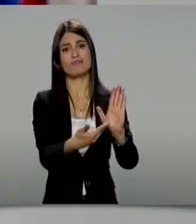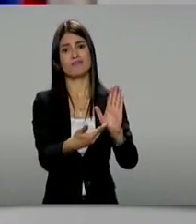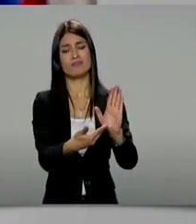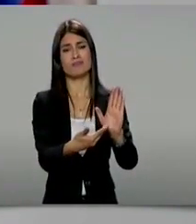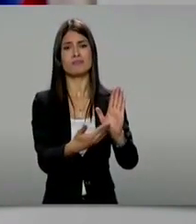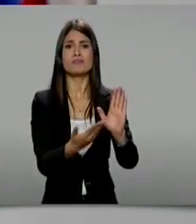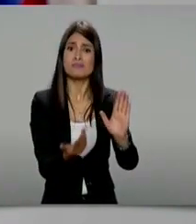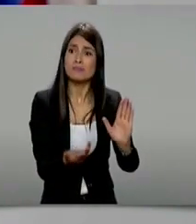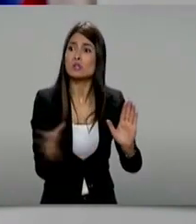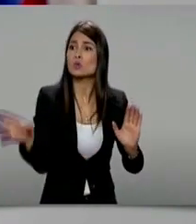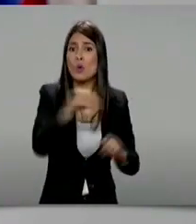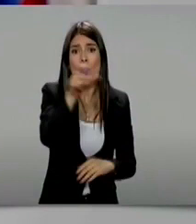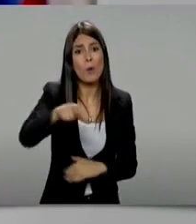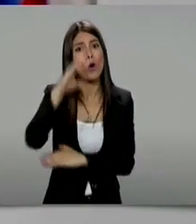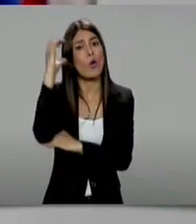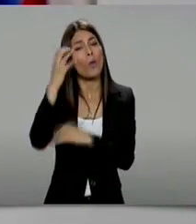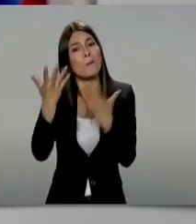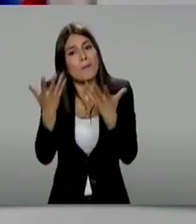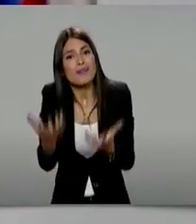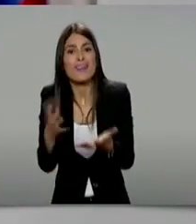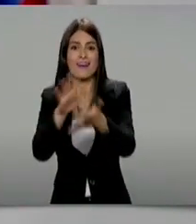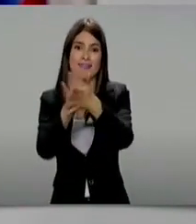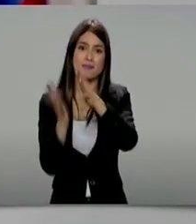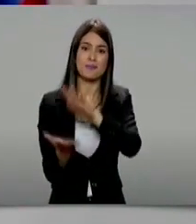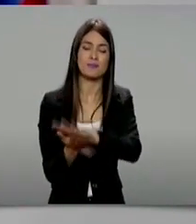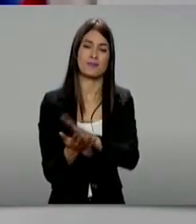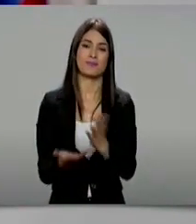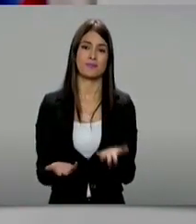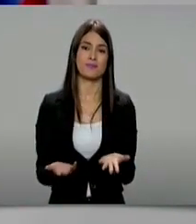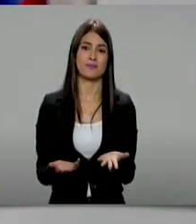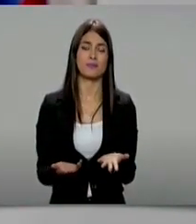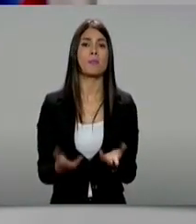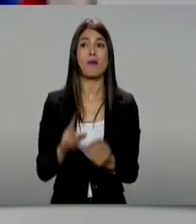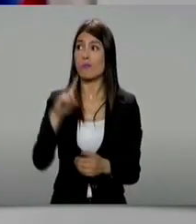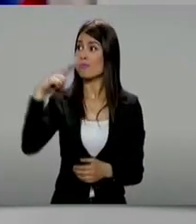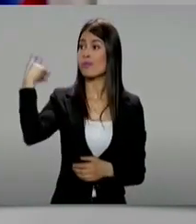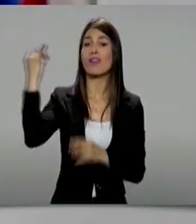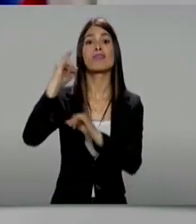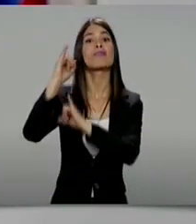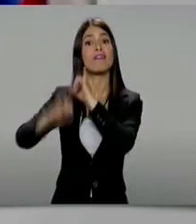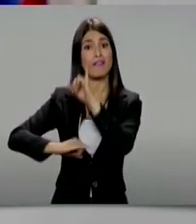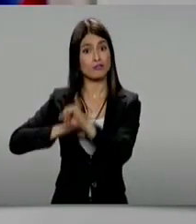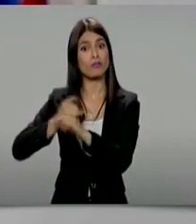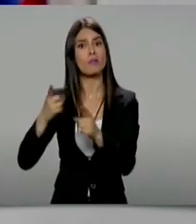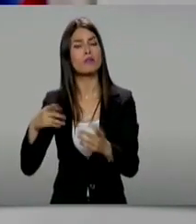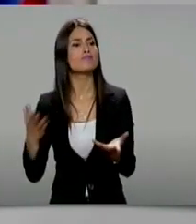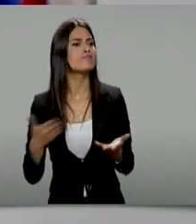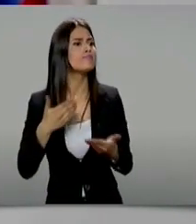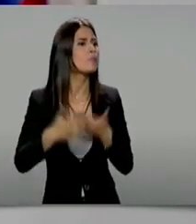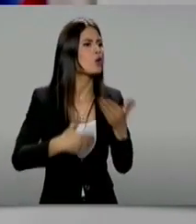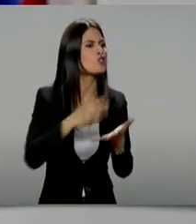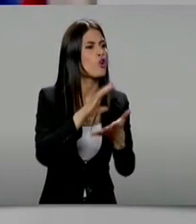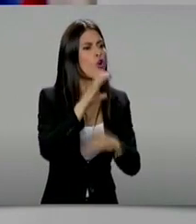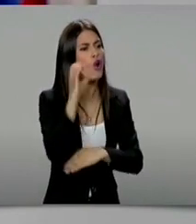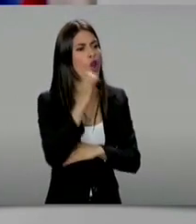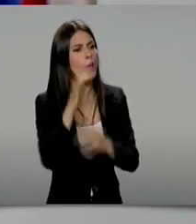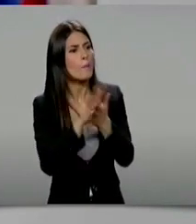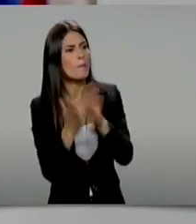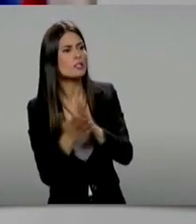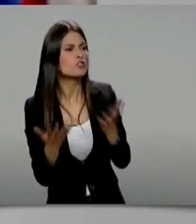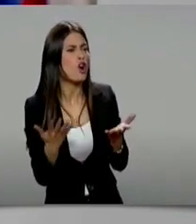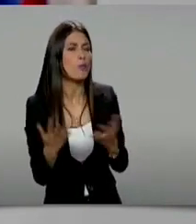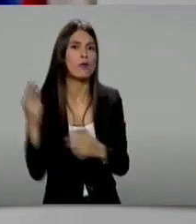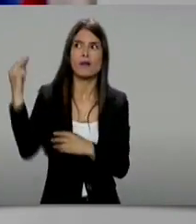colombiano nos está pidiendo y lo que nos pide la comunidad internacional por eso he dado